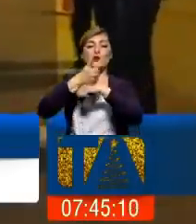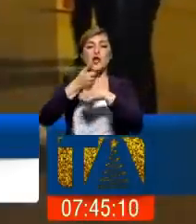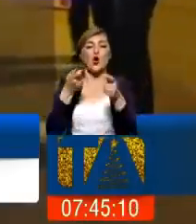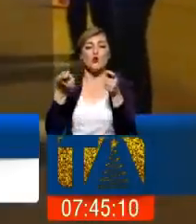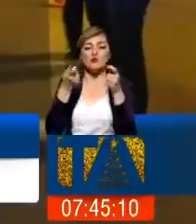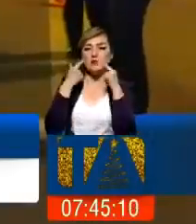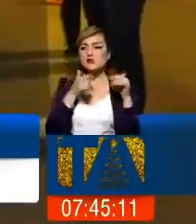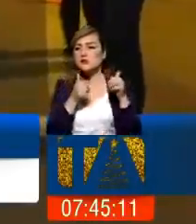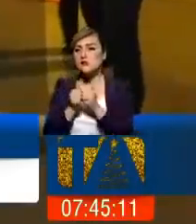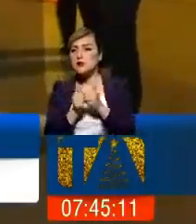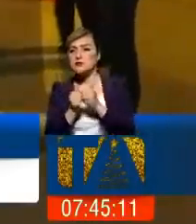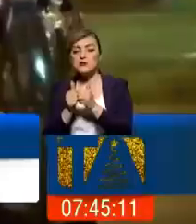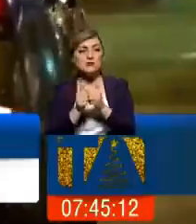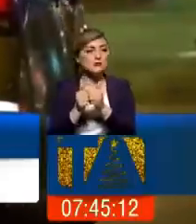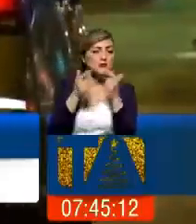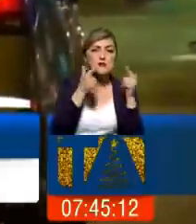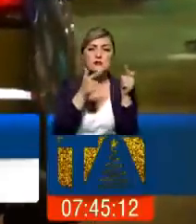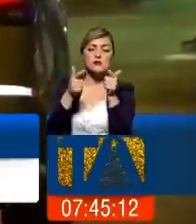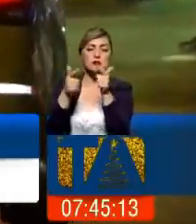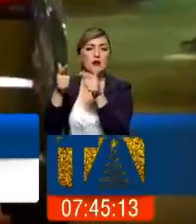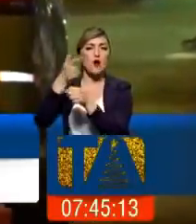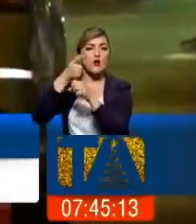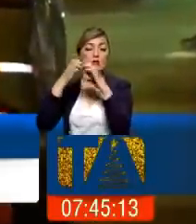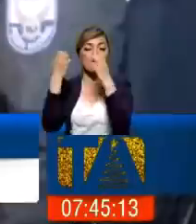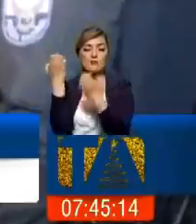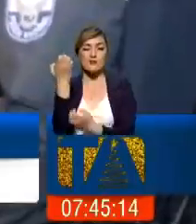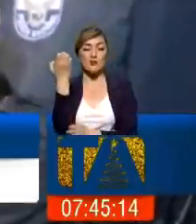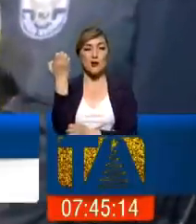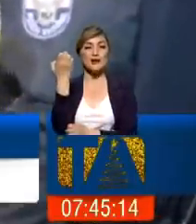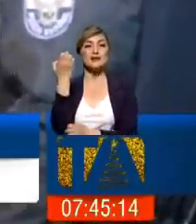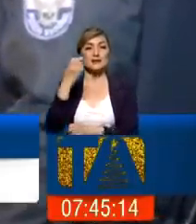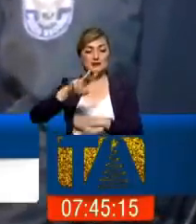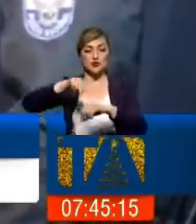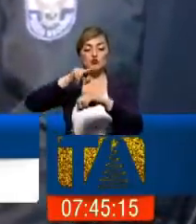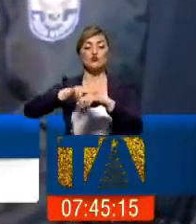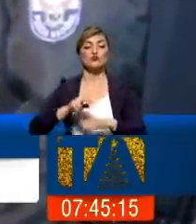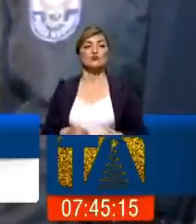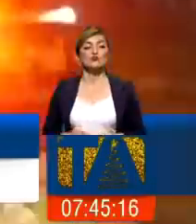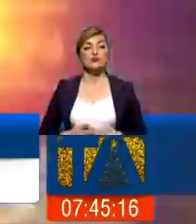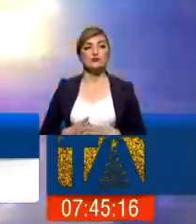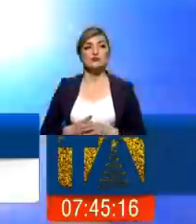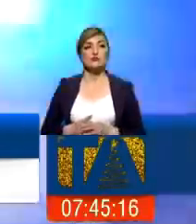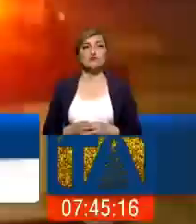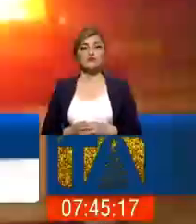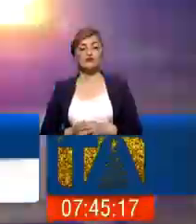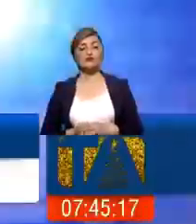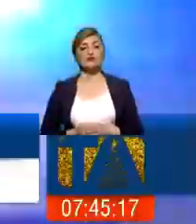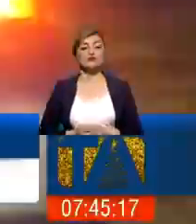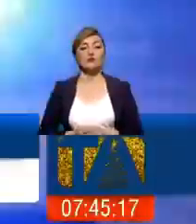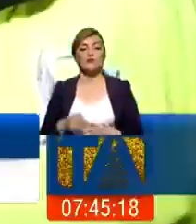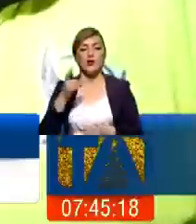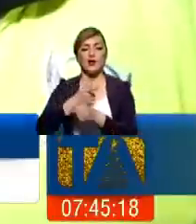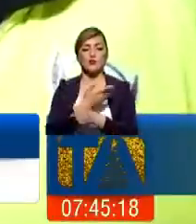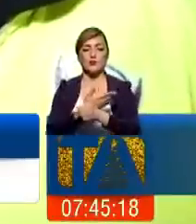para vigilar el cumplimiento de las nuevas disposiciones del COE Nacional, enmarcadas en el nuevo estado de excepción según el decreto